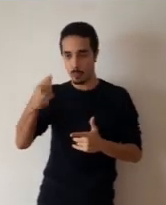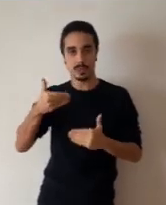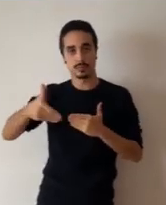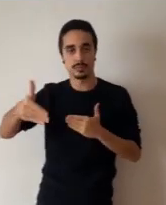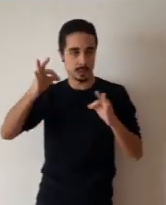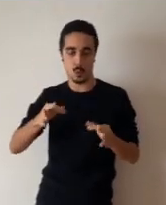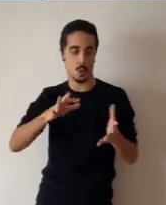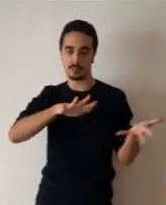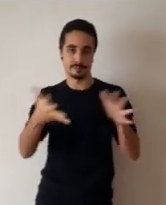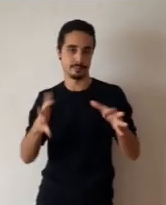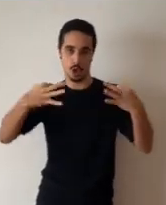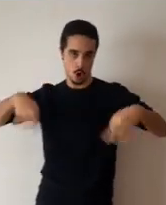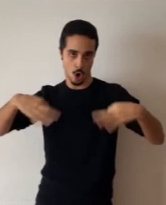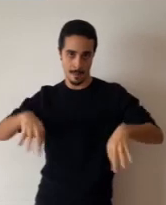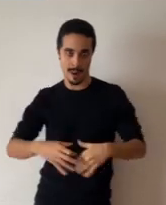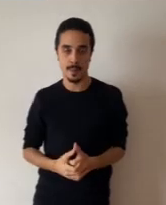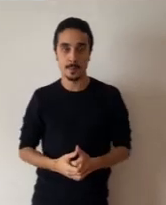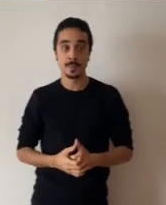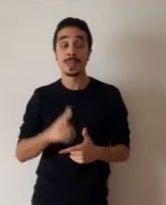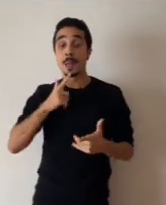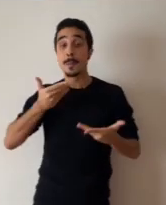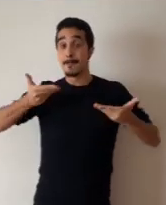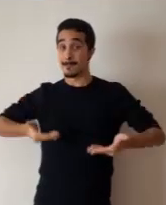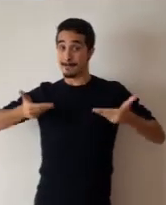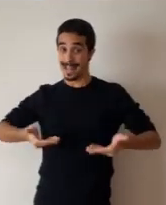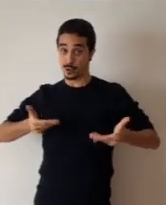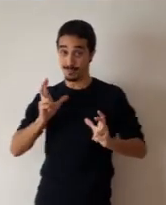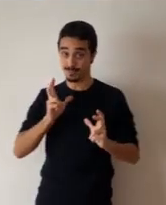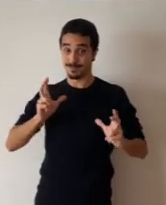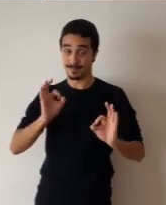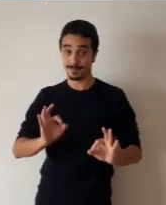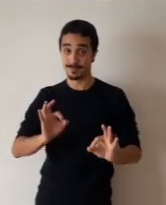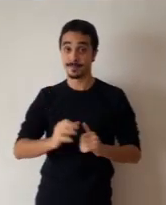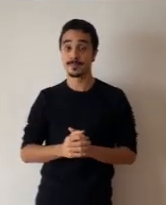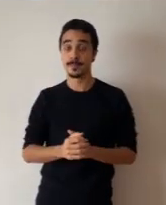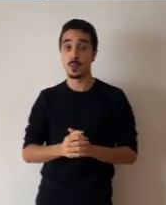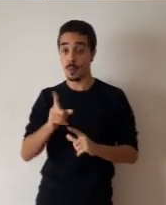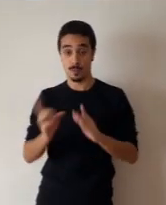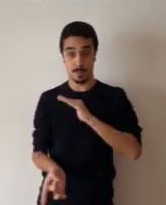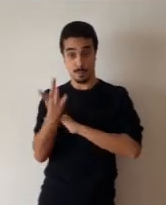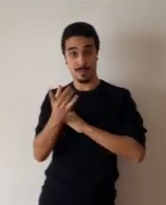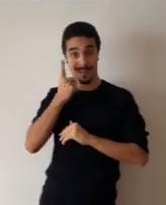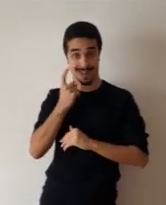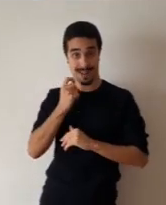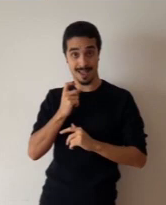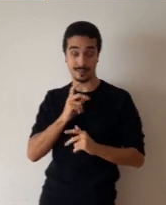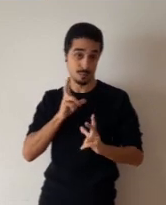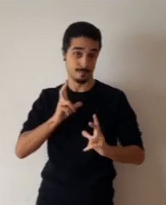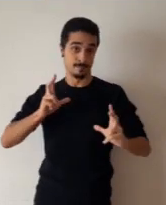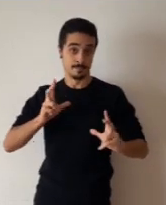a que todo eso se normalice, que le llegará su momento. En cuanto a la ganancia de peso que ha tenido a lo